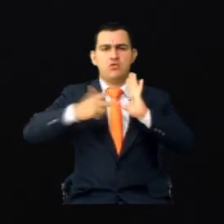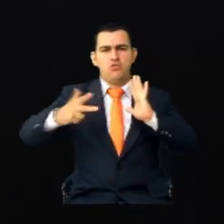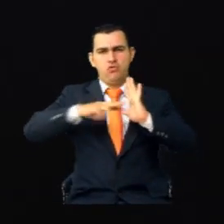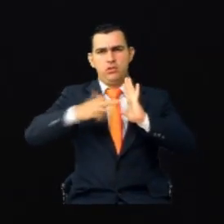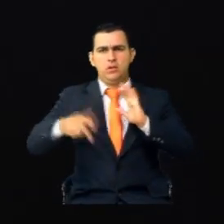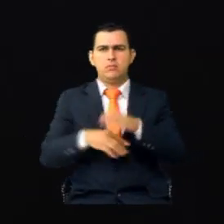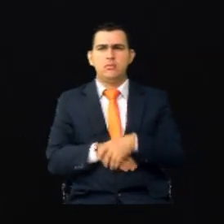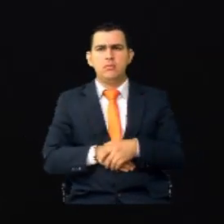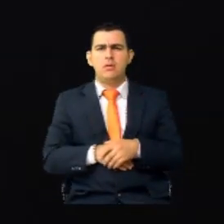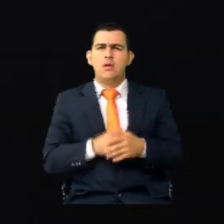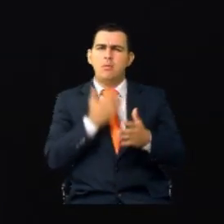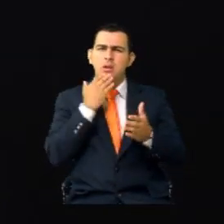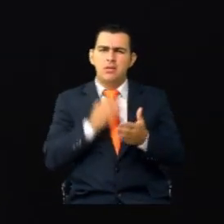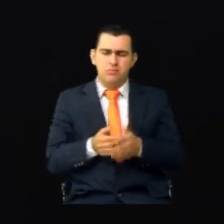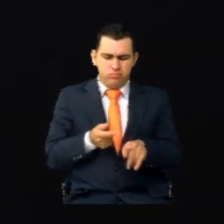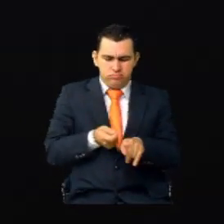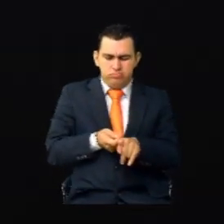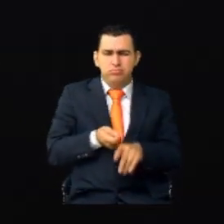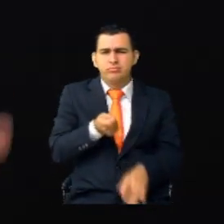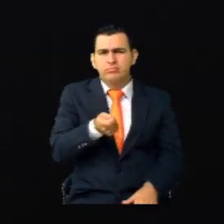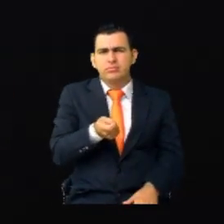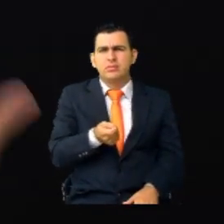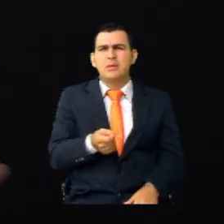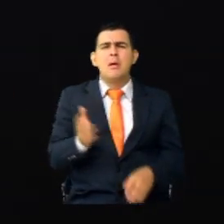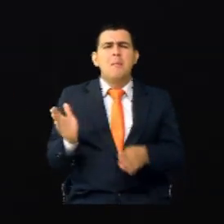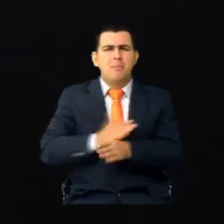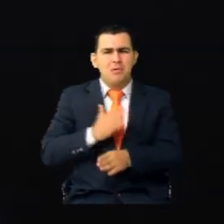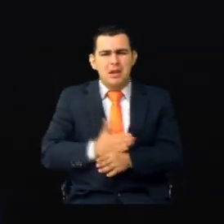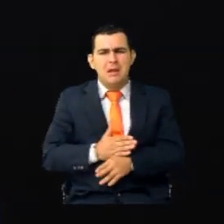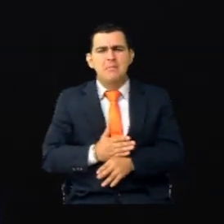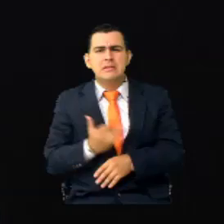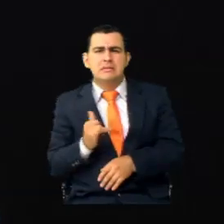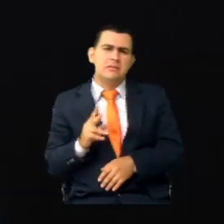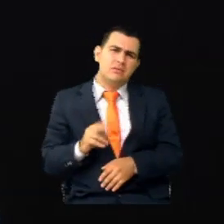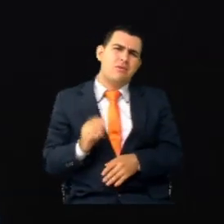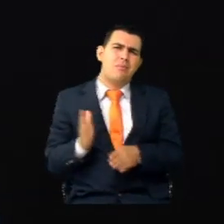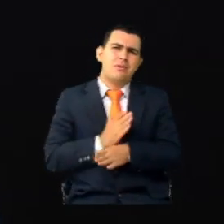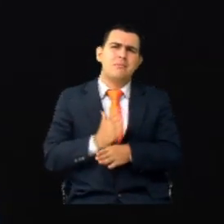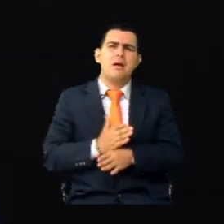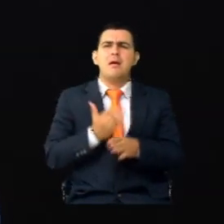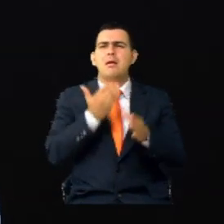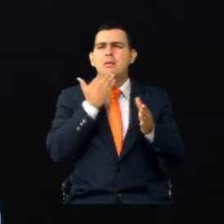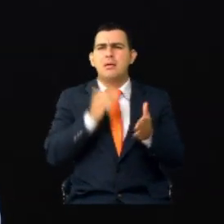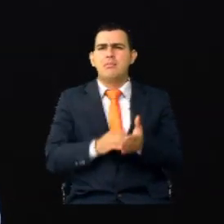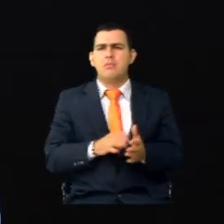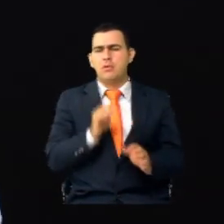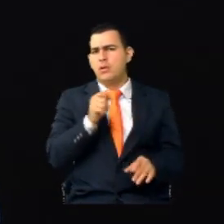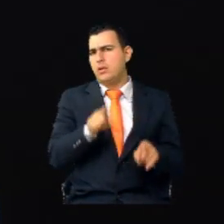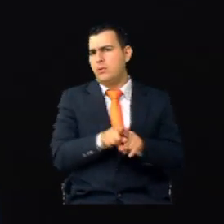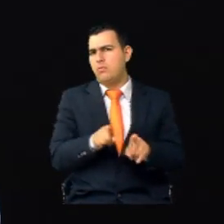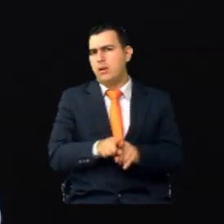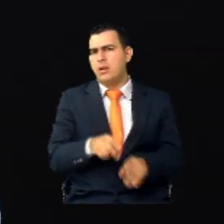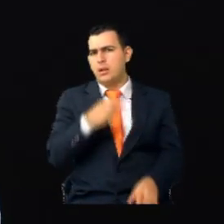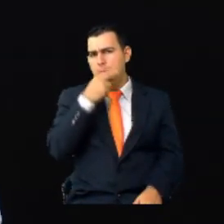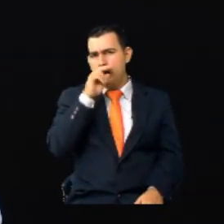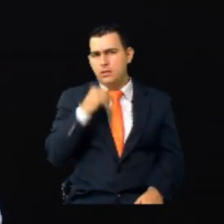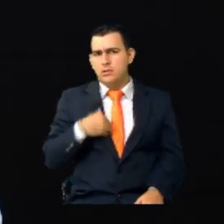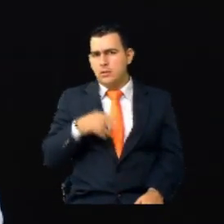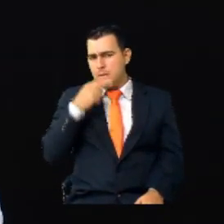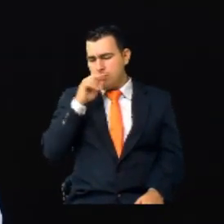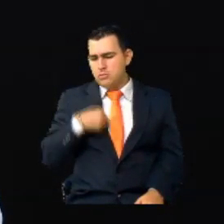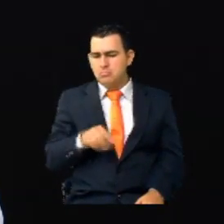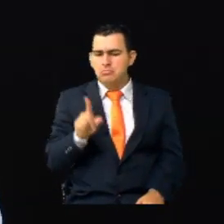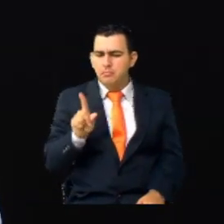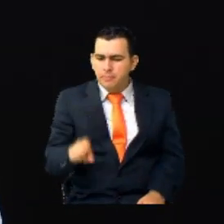el sistema de etiquetes que tantas situaciones ha generado por tecnología que permita directamente con la huella de los